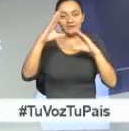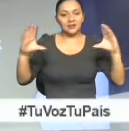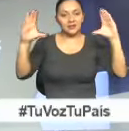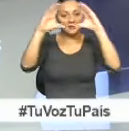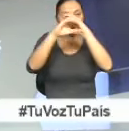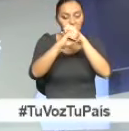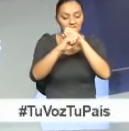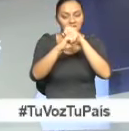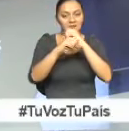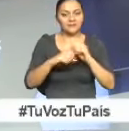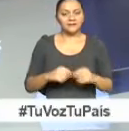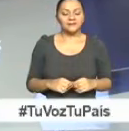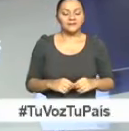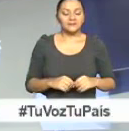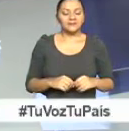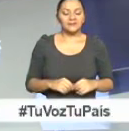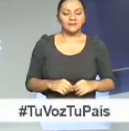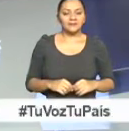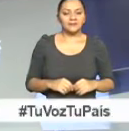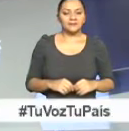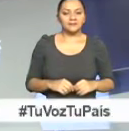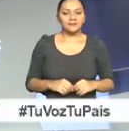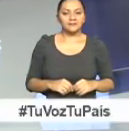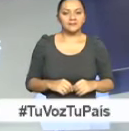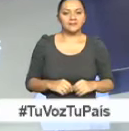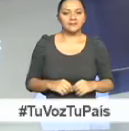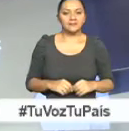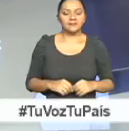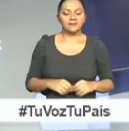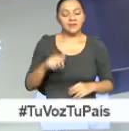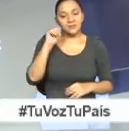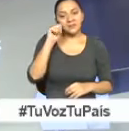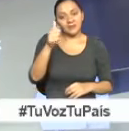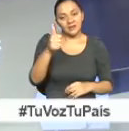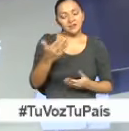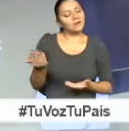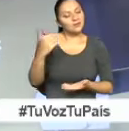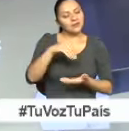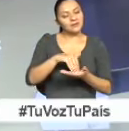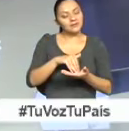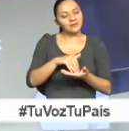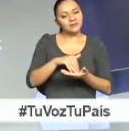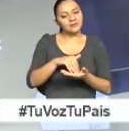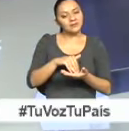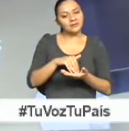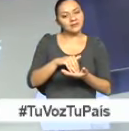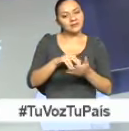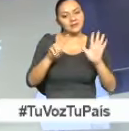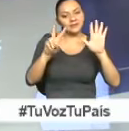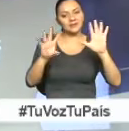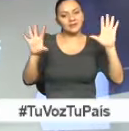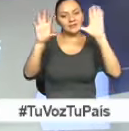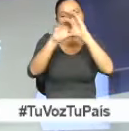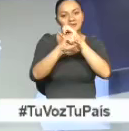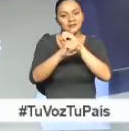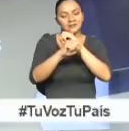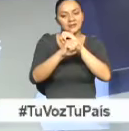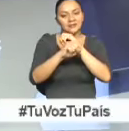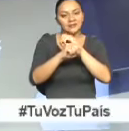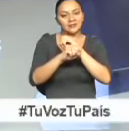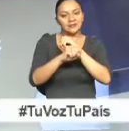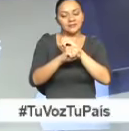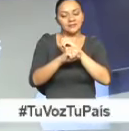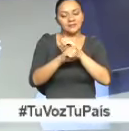esta emisión estelar de su noticiero Ciudadano. El día de mañana nos encontraremos en una nueva cita a las 19 horas. Pero quédese